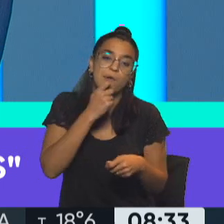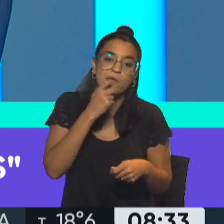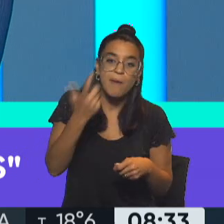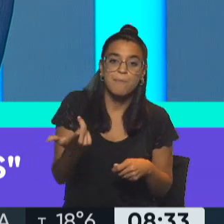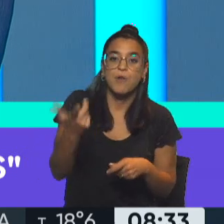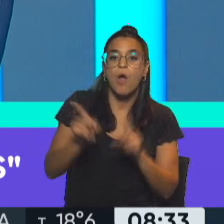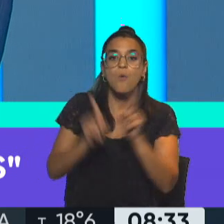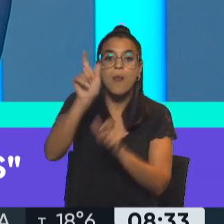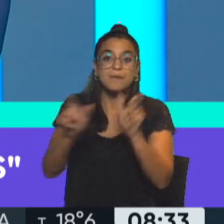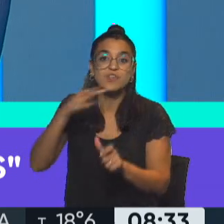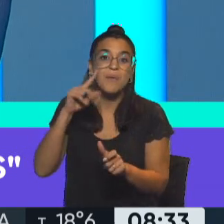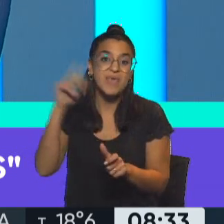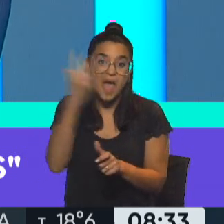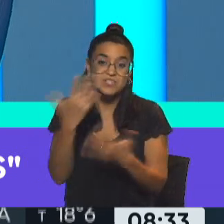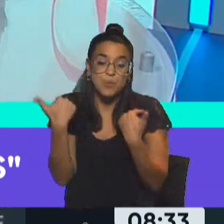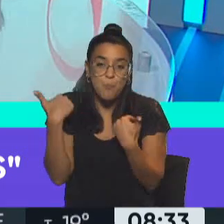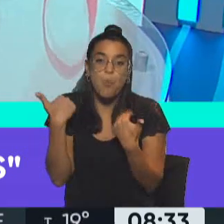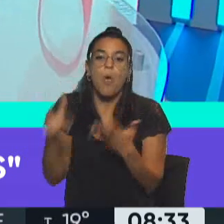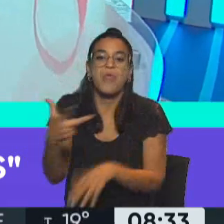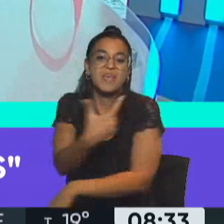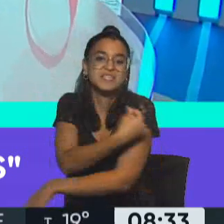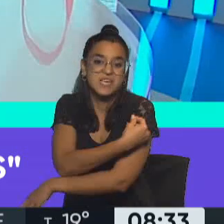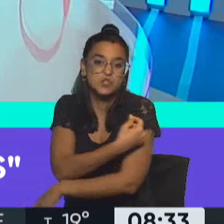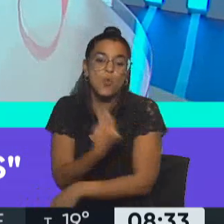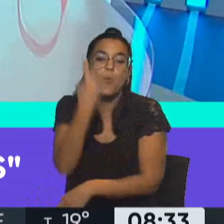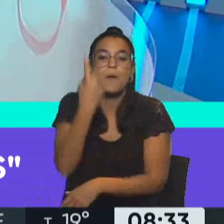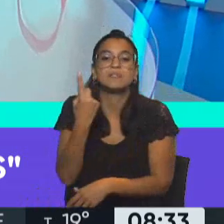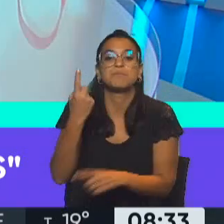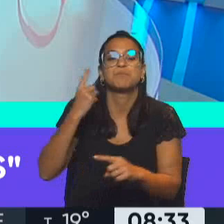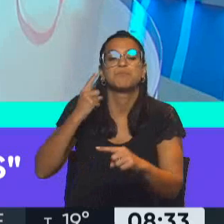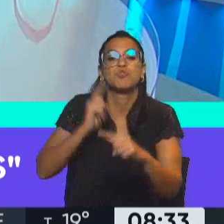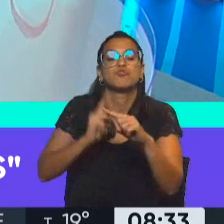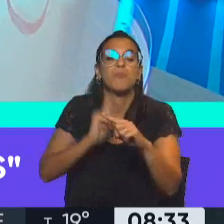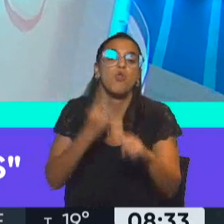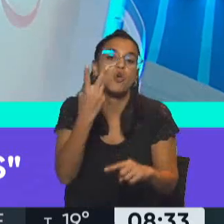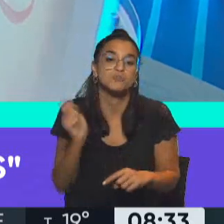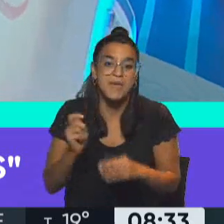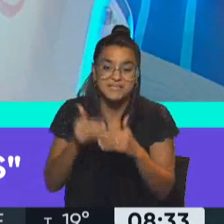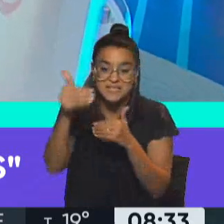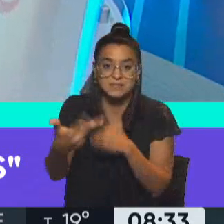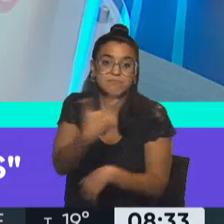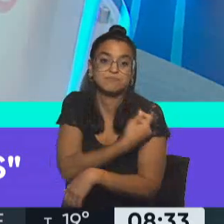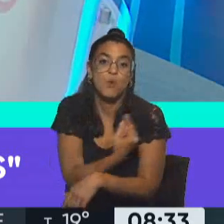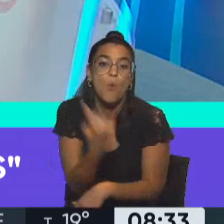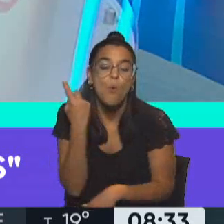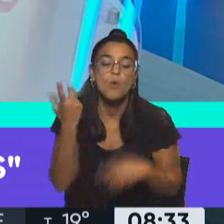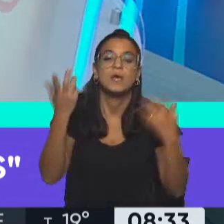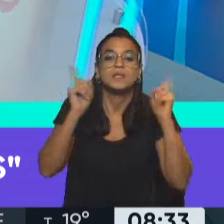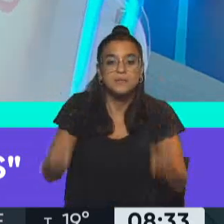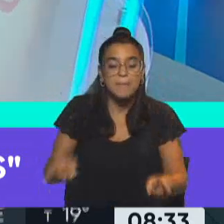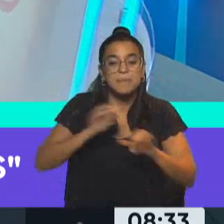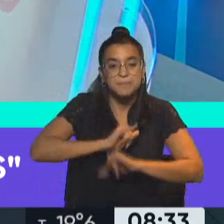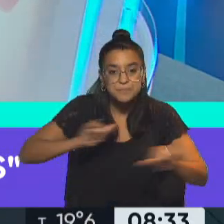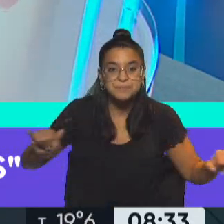personas con media noche podrán pasar a una inyección una vez cada dos meses también está la importancia de promover la profilaxis